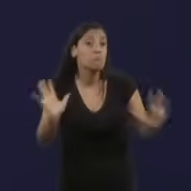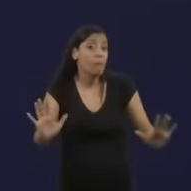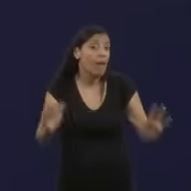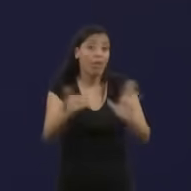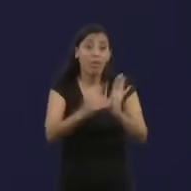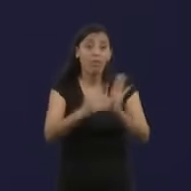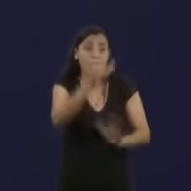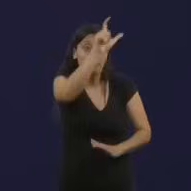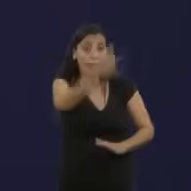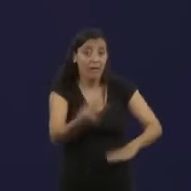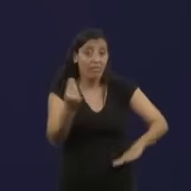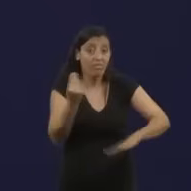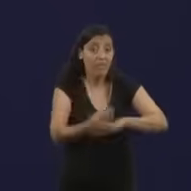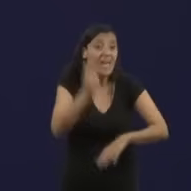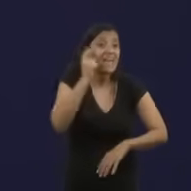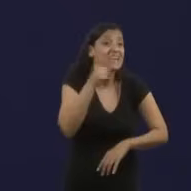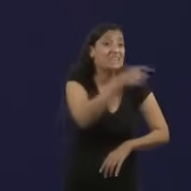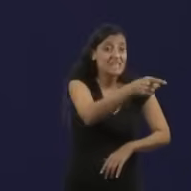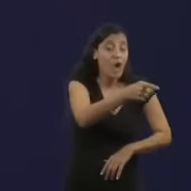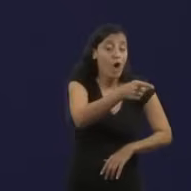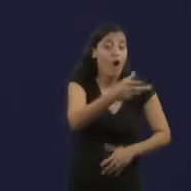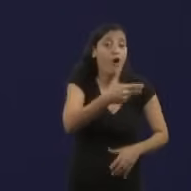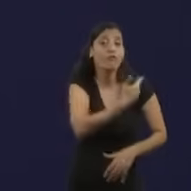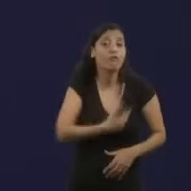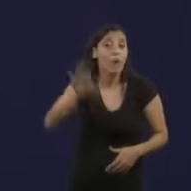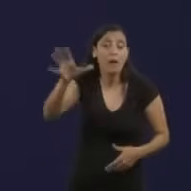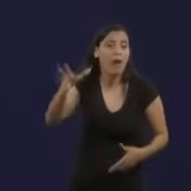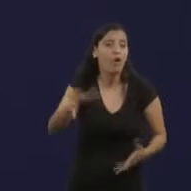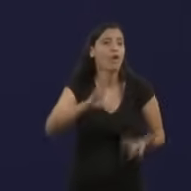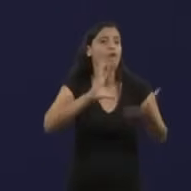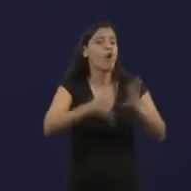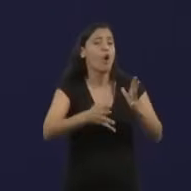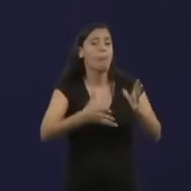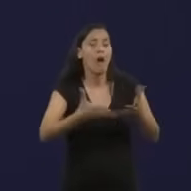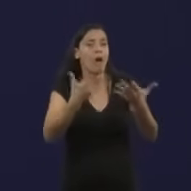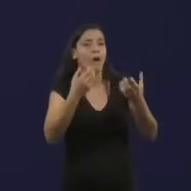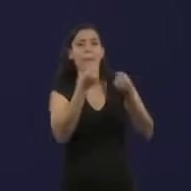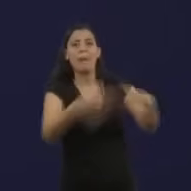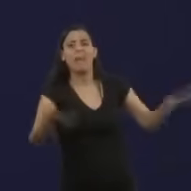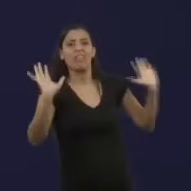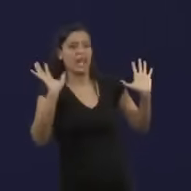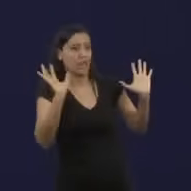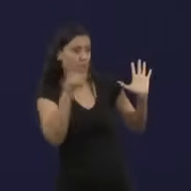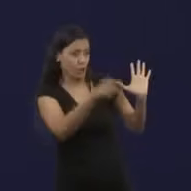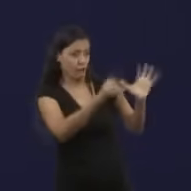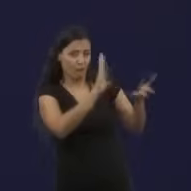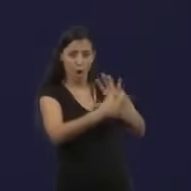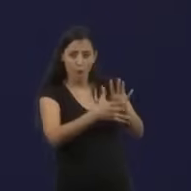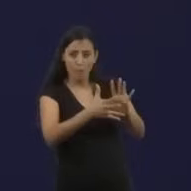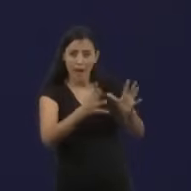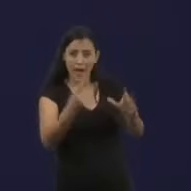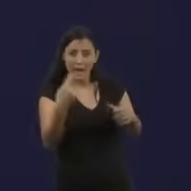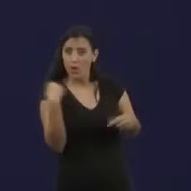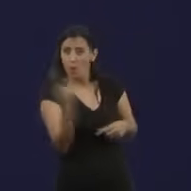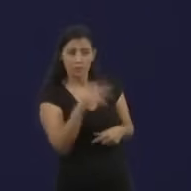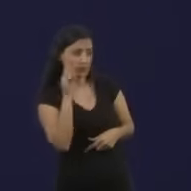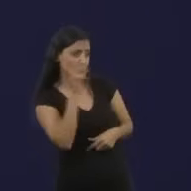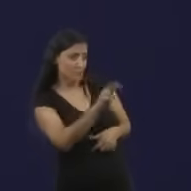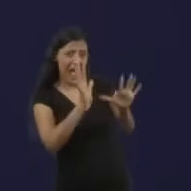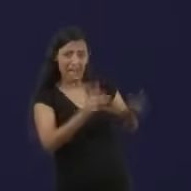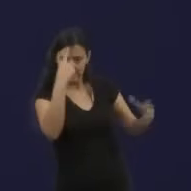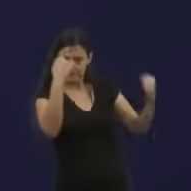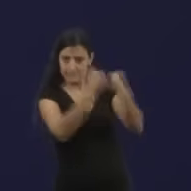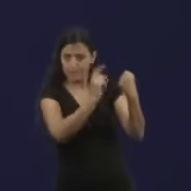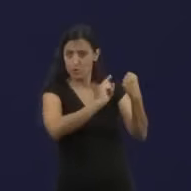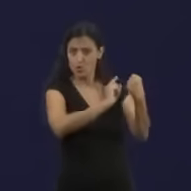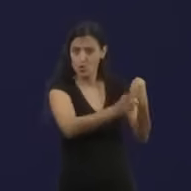silov es está claro que está está perdido digamos está sigue un camino que nosotros no compartimos y y tal